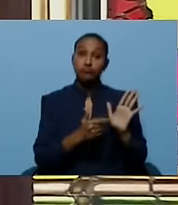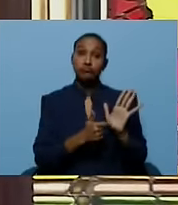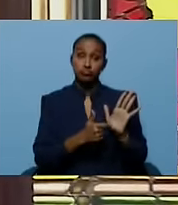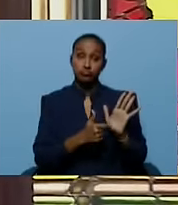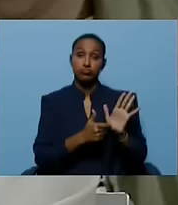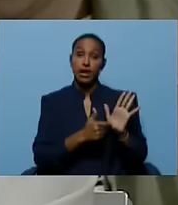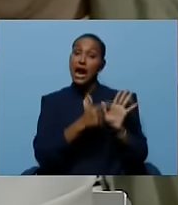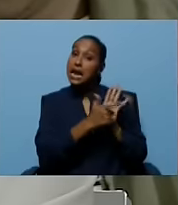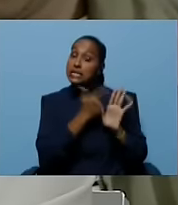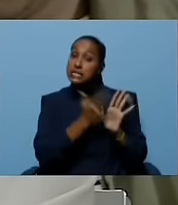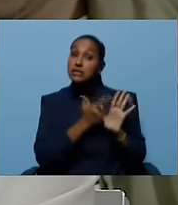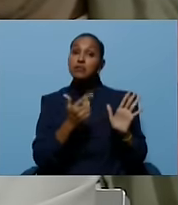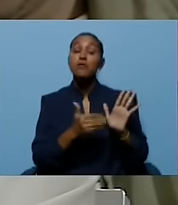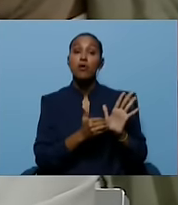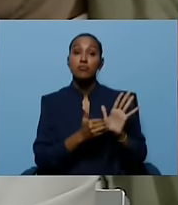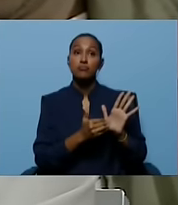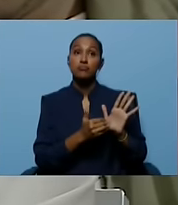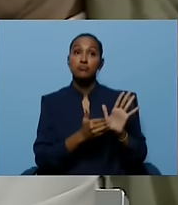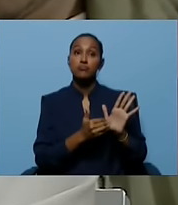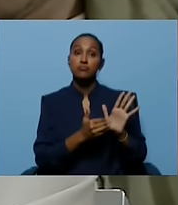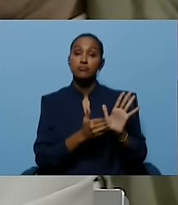Este libro.